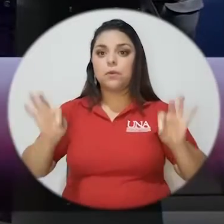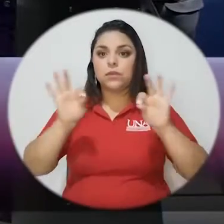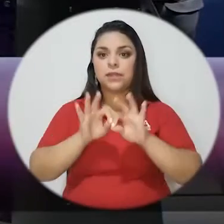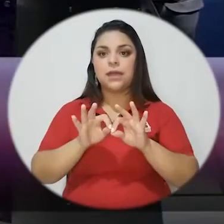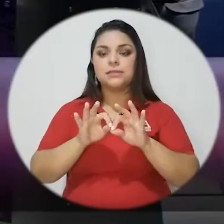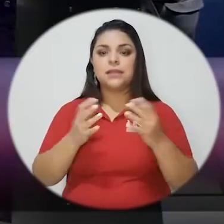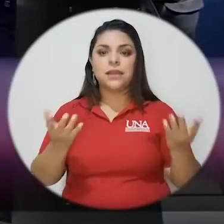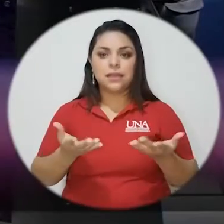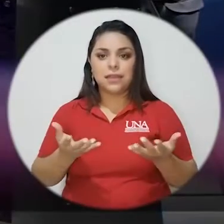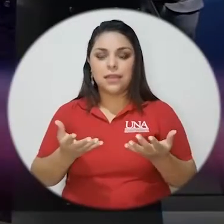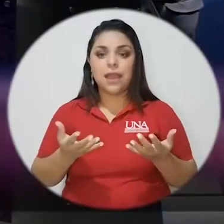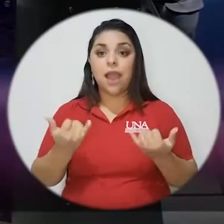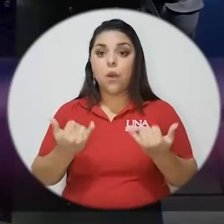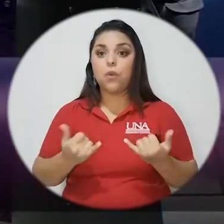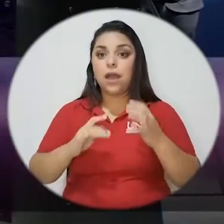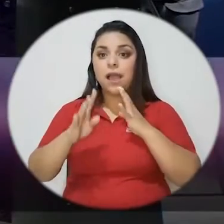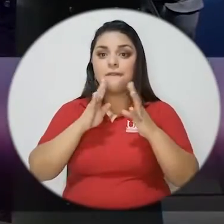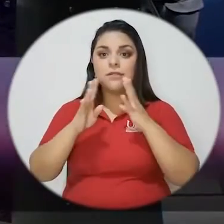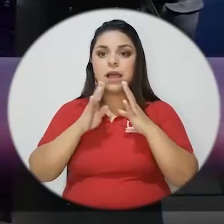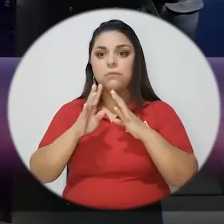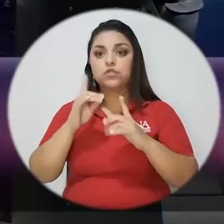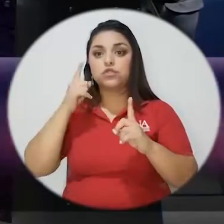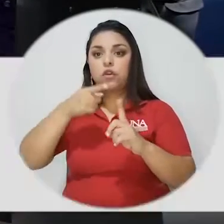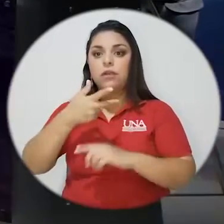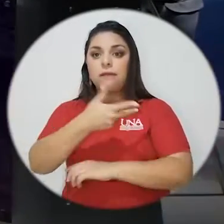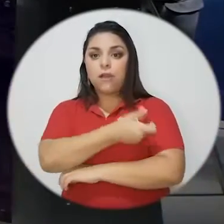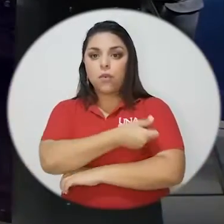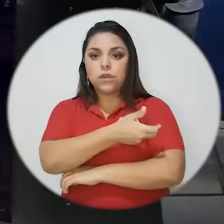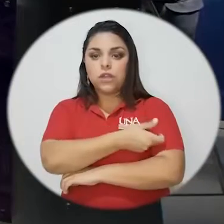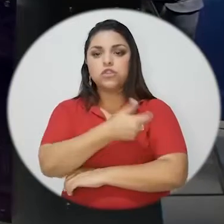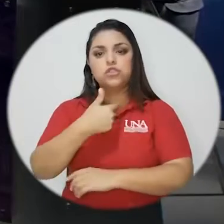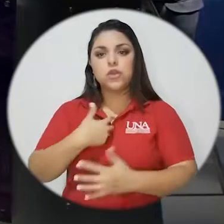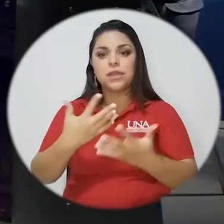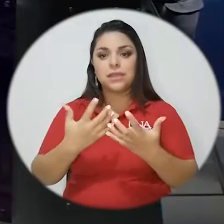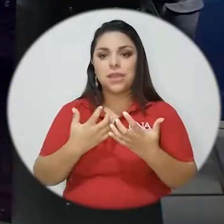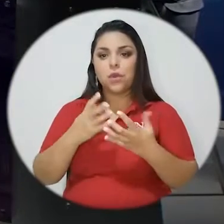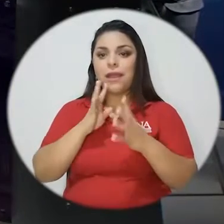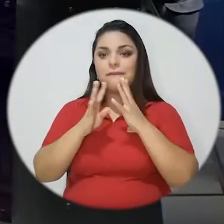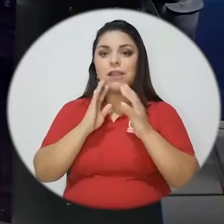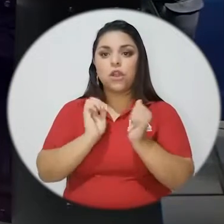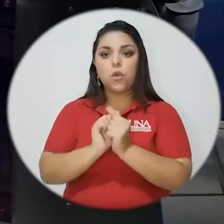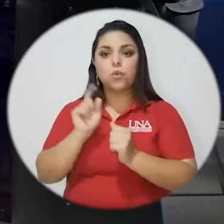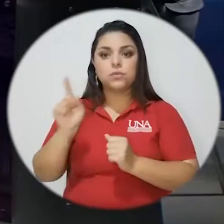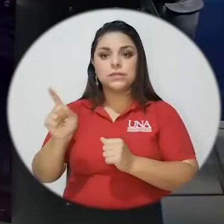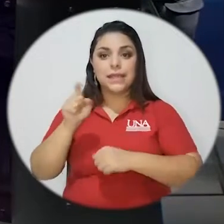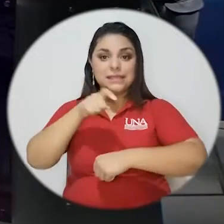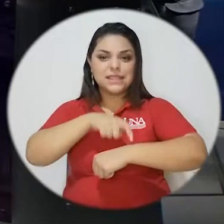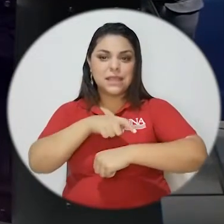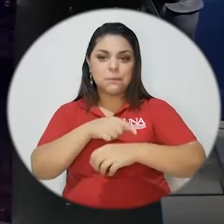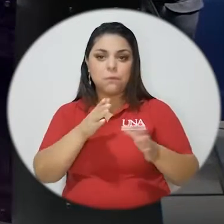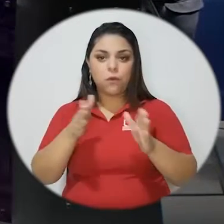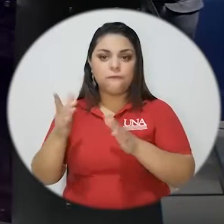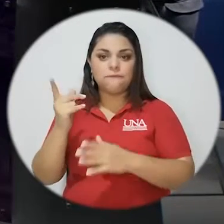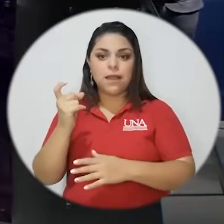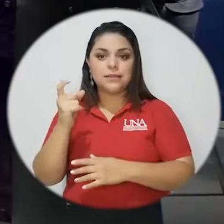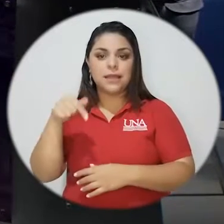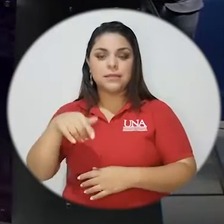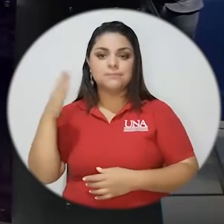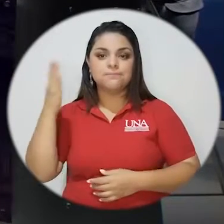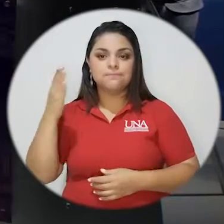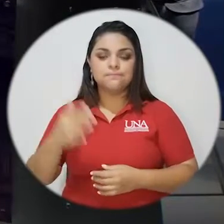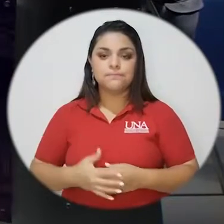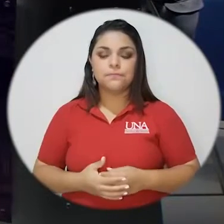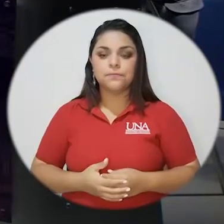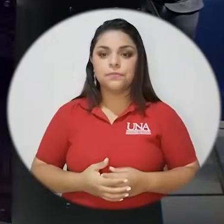Particular importancia reviste ahora que estamos hablando del tema de la vacunación, que es el tema que me gustaría abordar con usted en lo que queda del